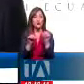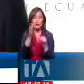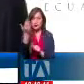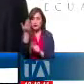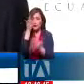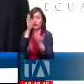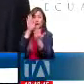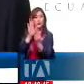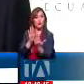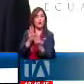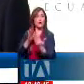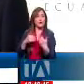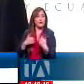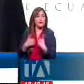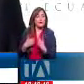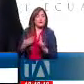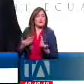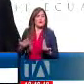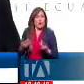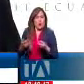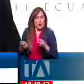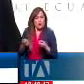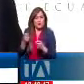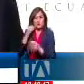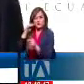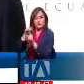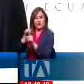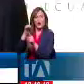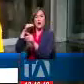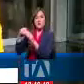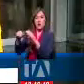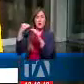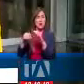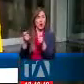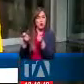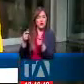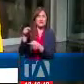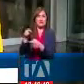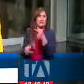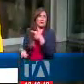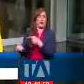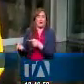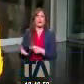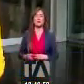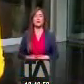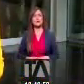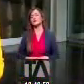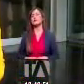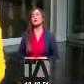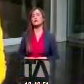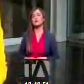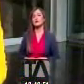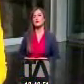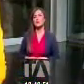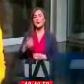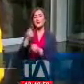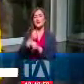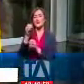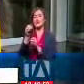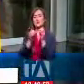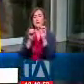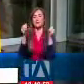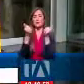cara. Yo no tengo control sobre los mensajes que ellos envían. De lo que conocemos, Peter Armijos, quien trabaja en el